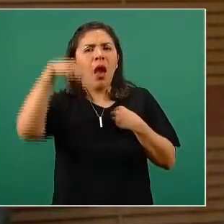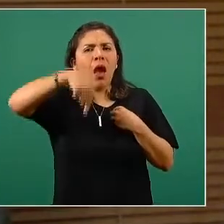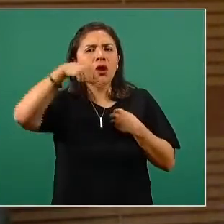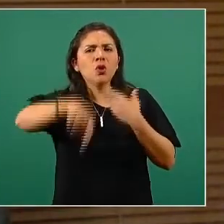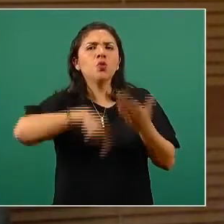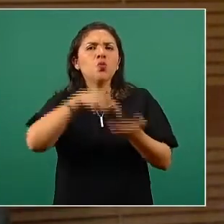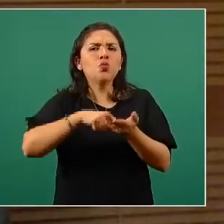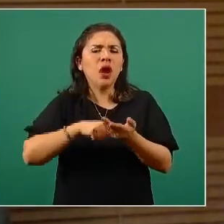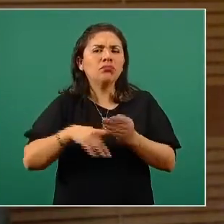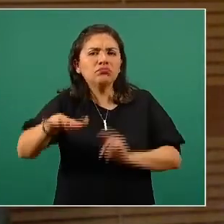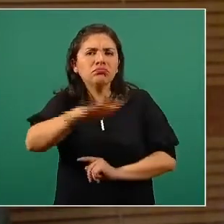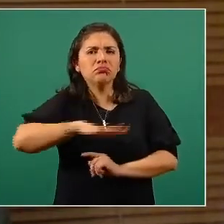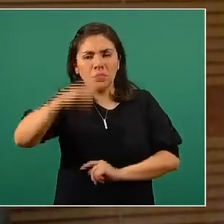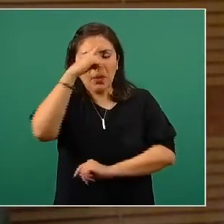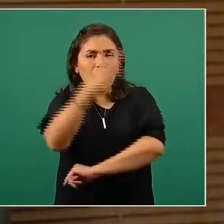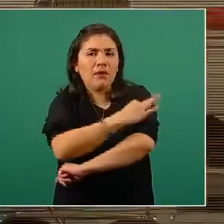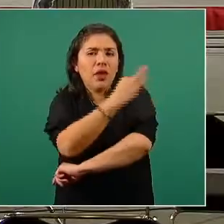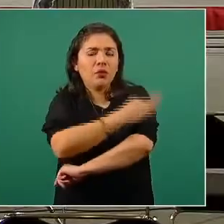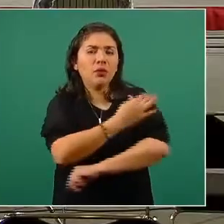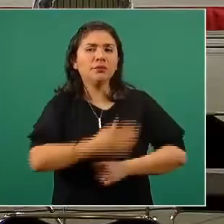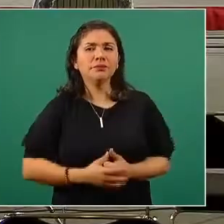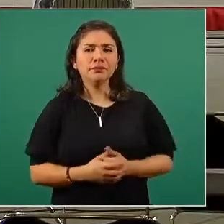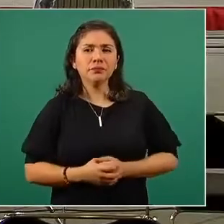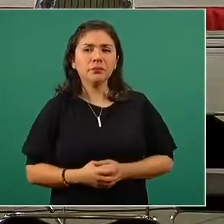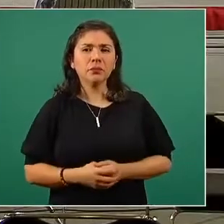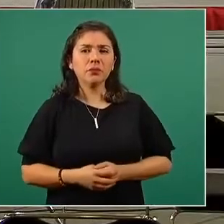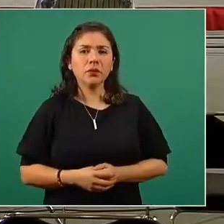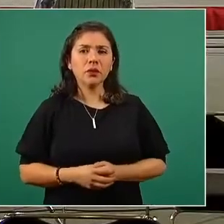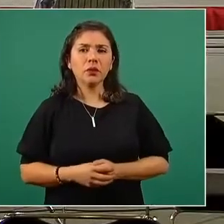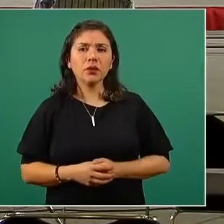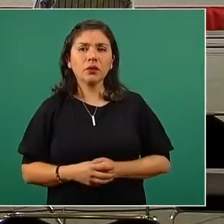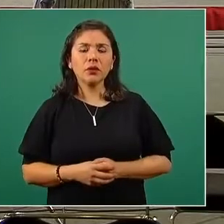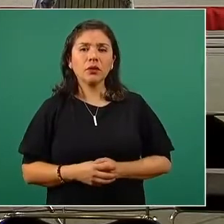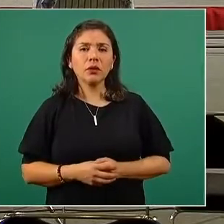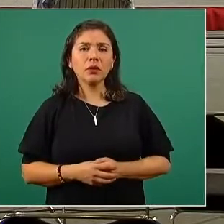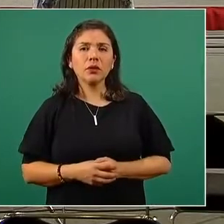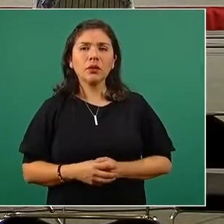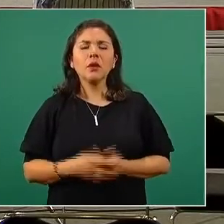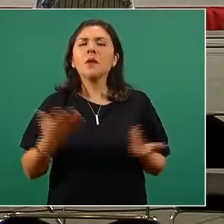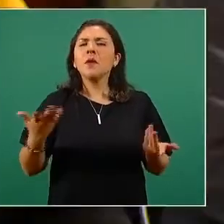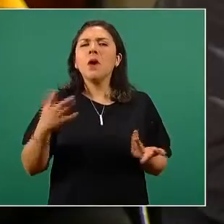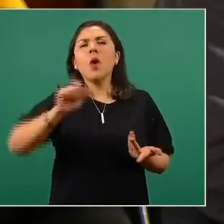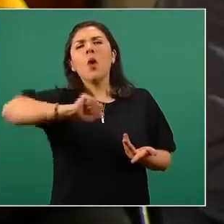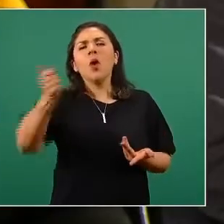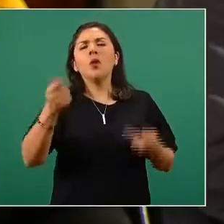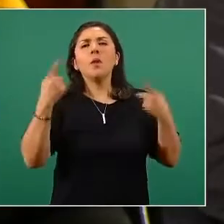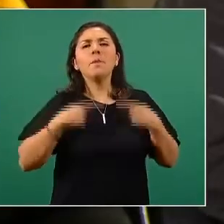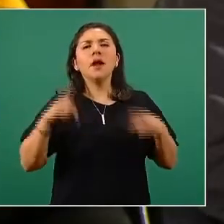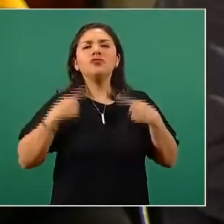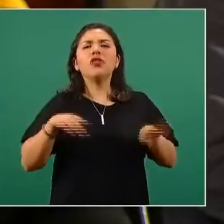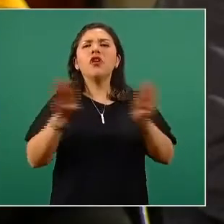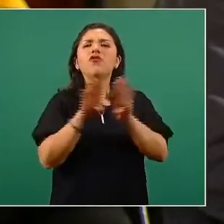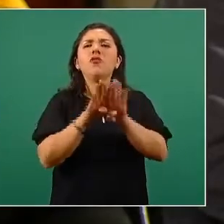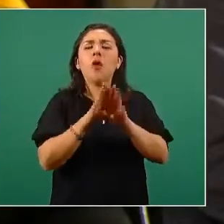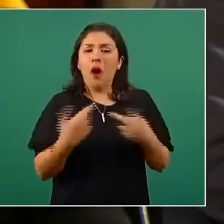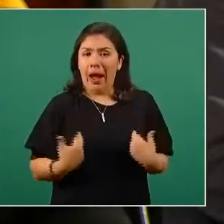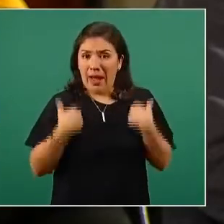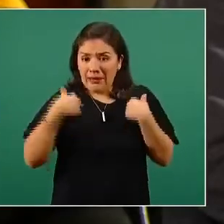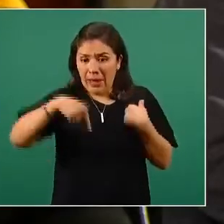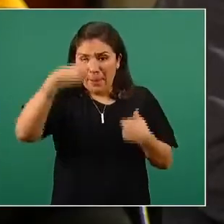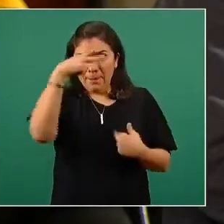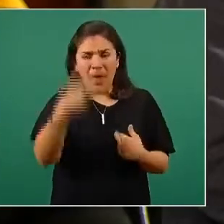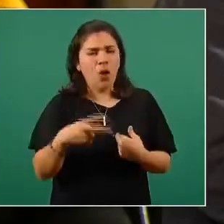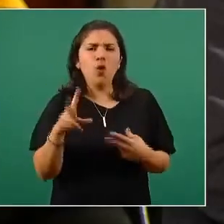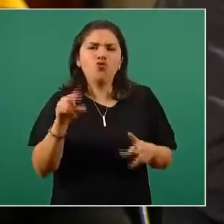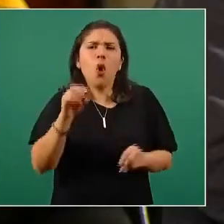están activando los centros de vacunación. Y esto incluso en el caso de los que vayan de paso, que no sean residentes o que